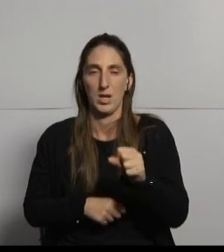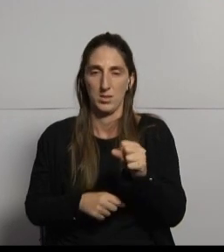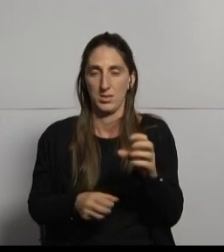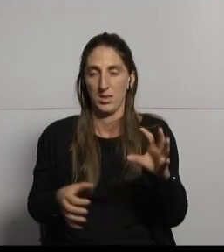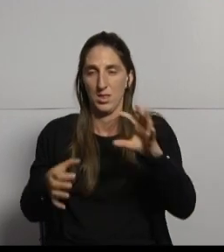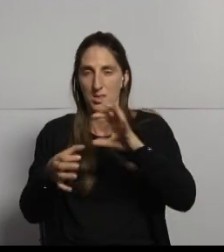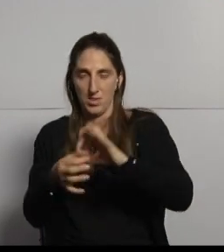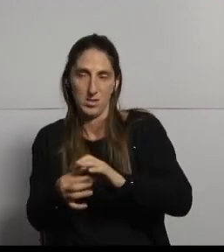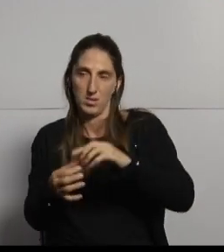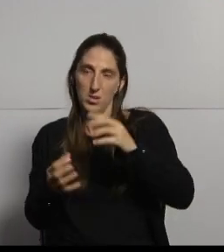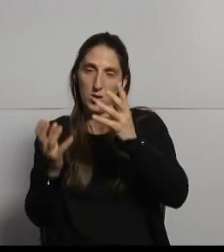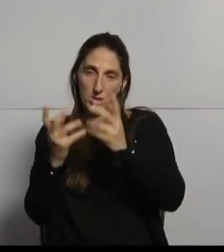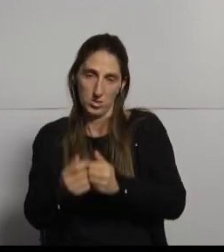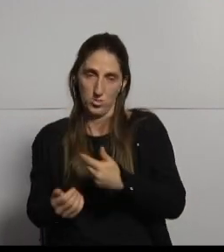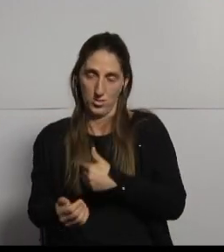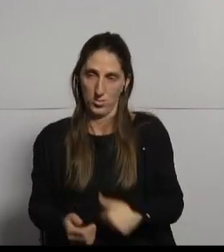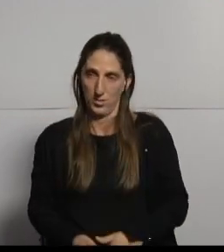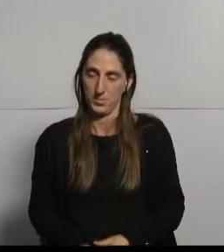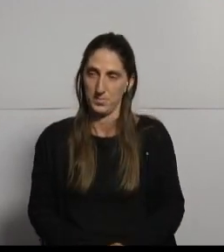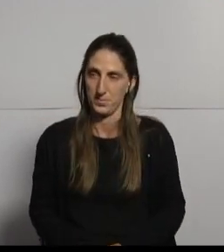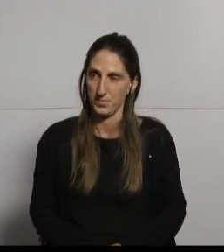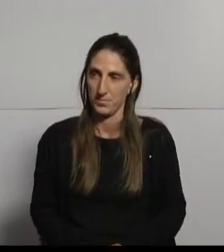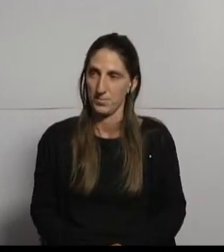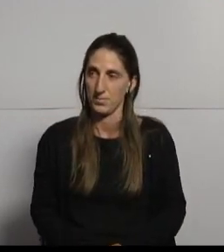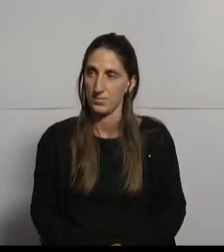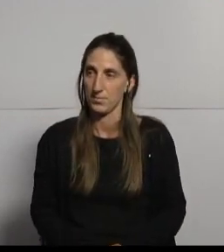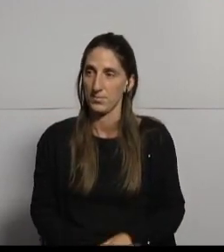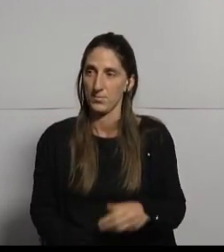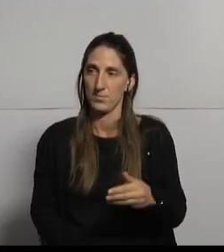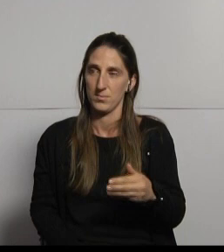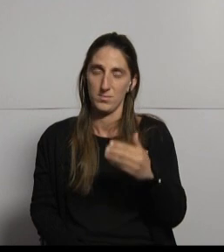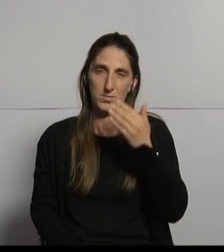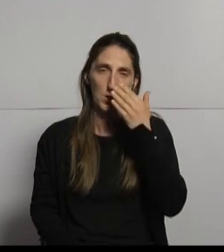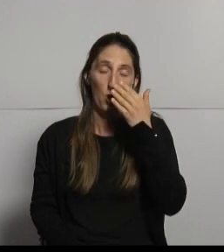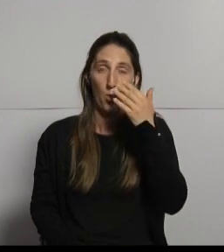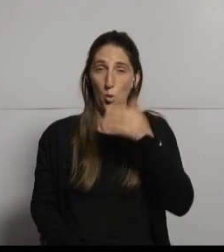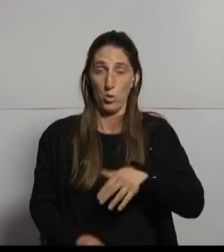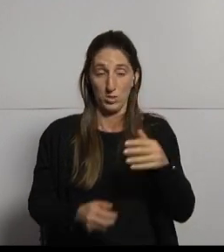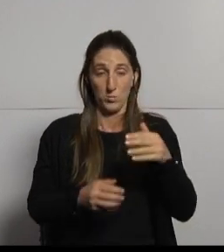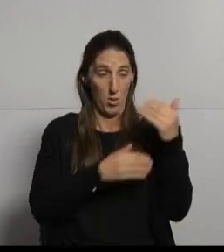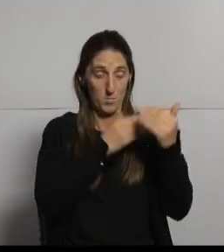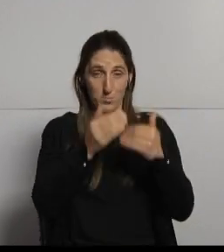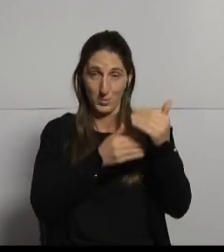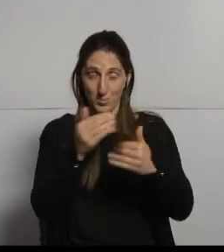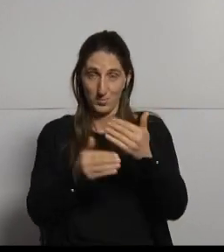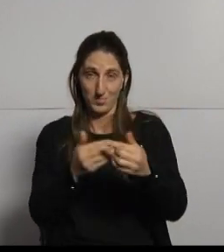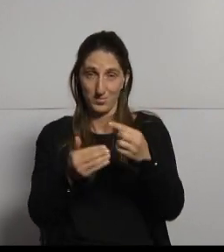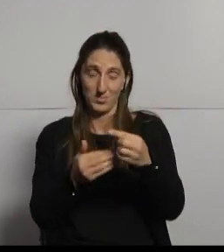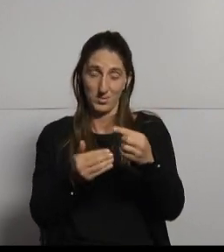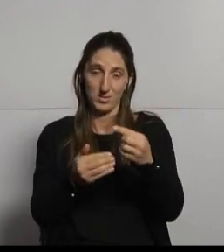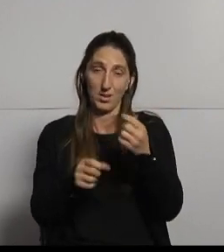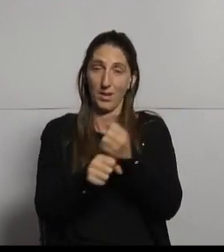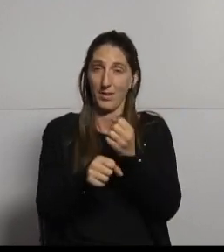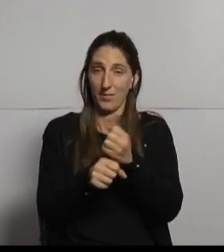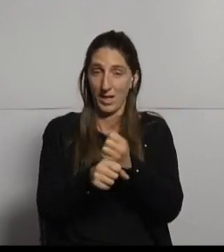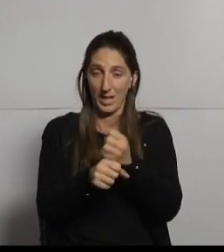sistemas legados que tienen las organizaciones de gobierno. Y por último, en todo este proceso de alguna manera de empezar a trabajar en